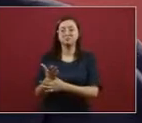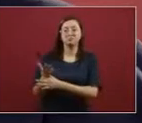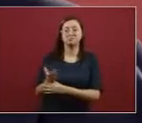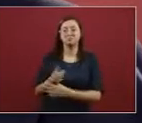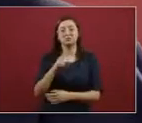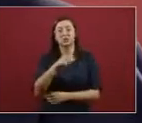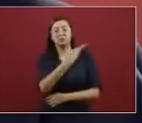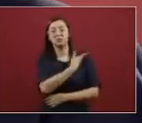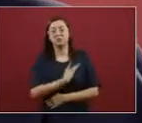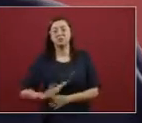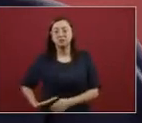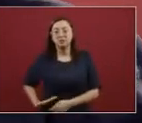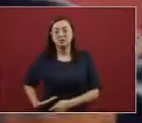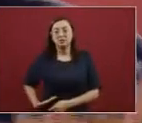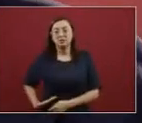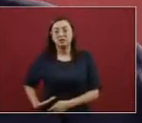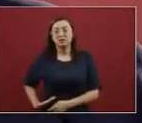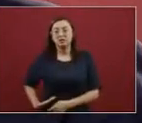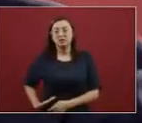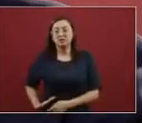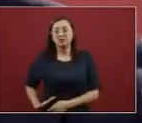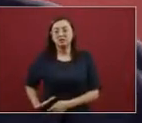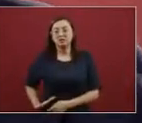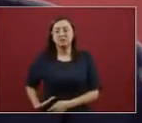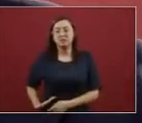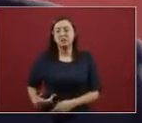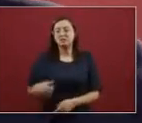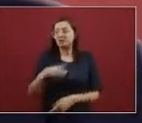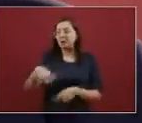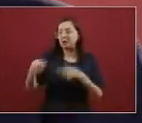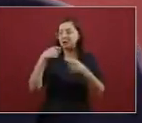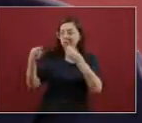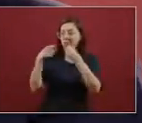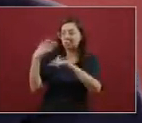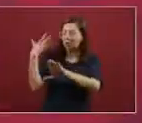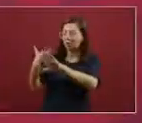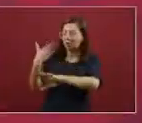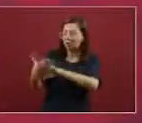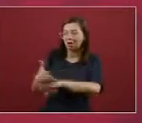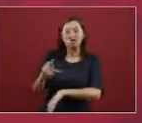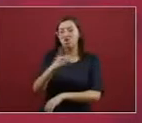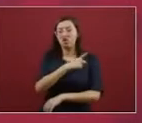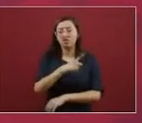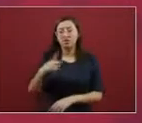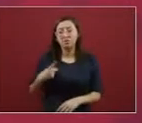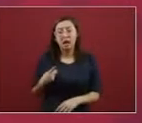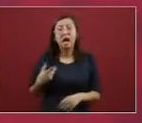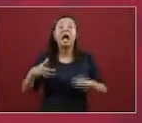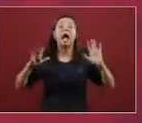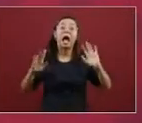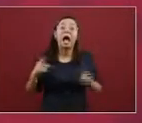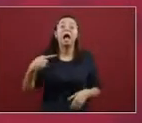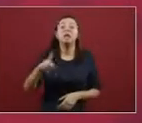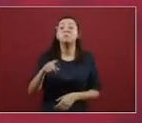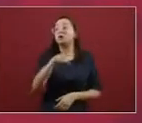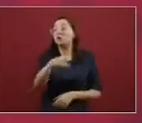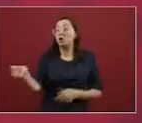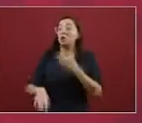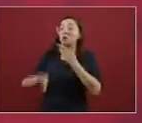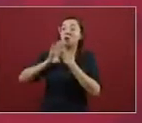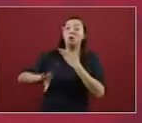debe desacreditar a los medios los medios si pueden desacreditar al